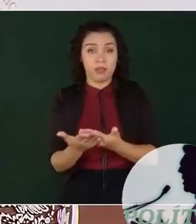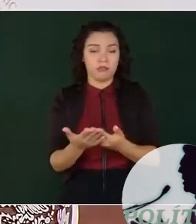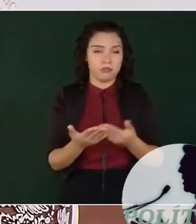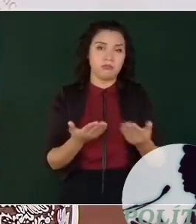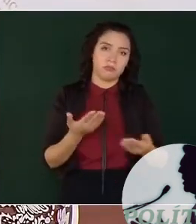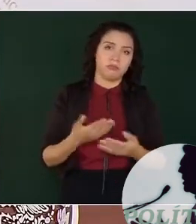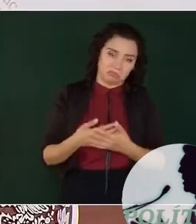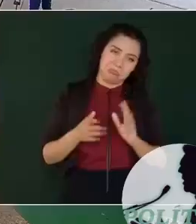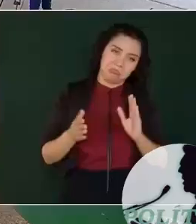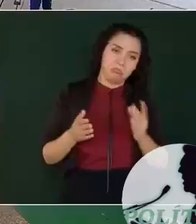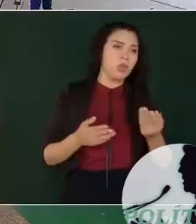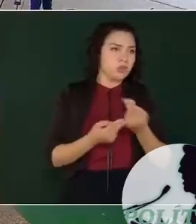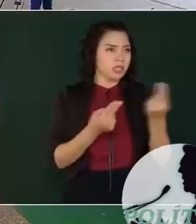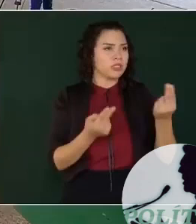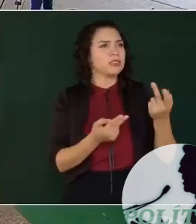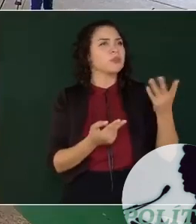si me consiguen